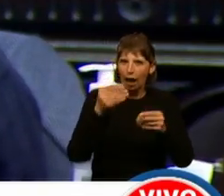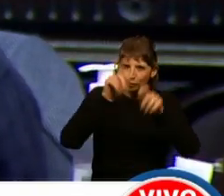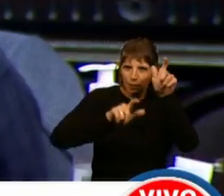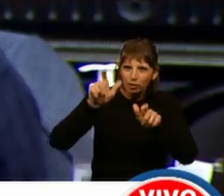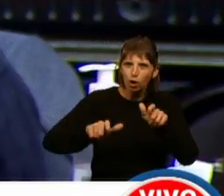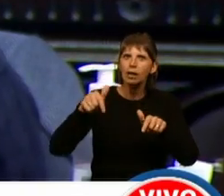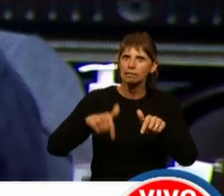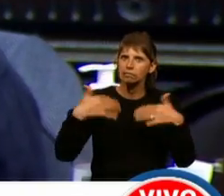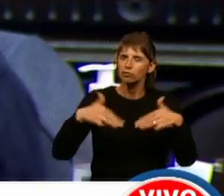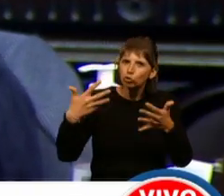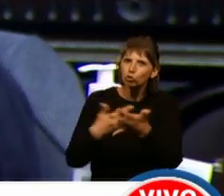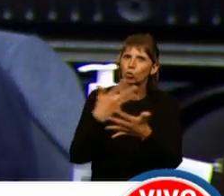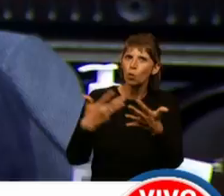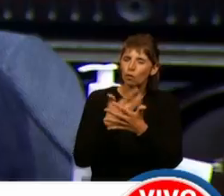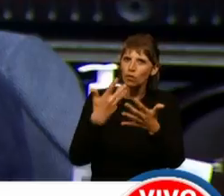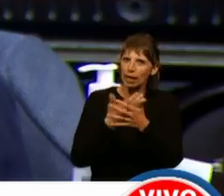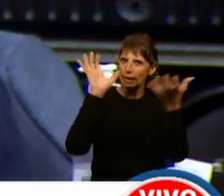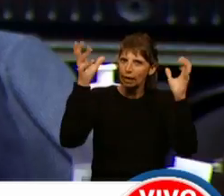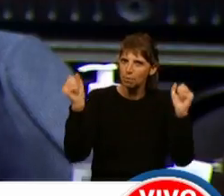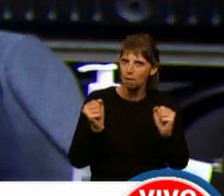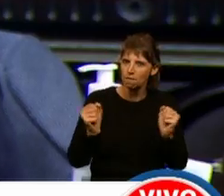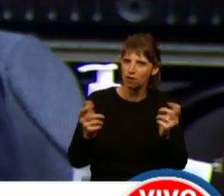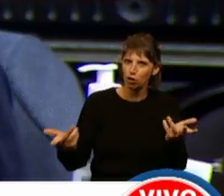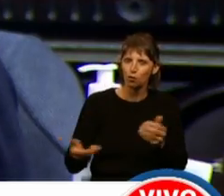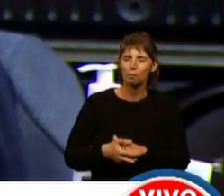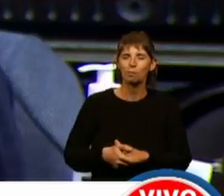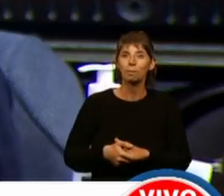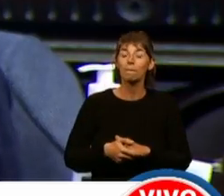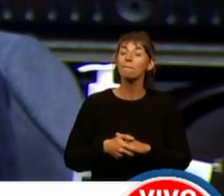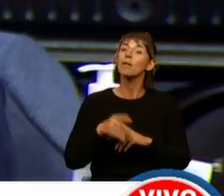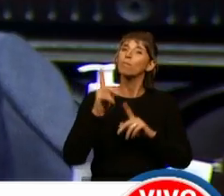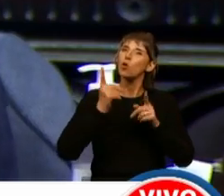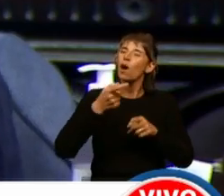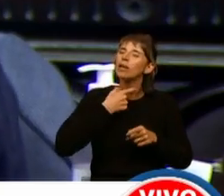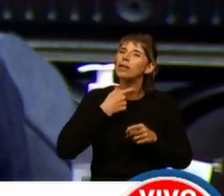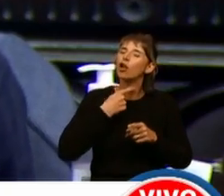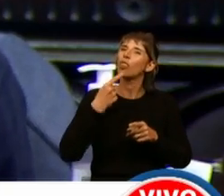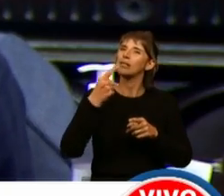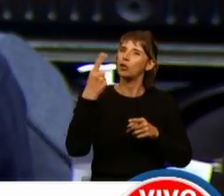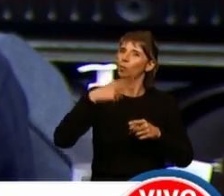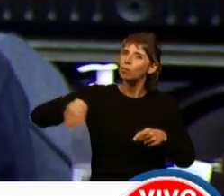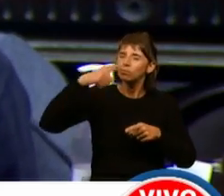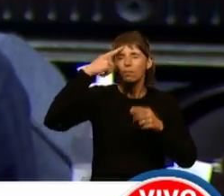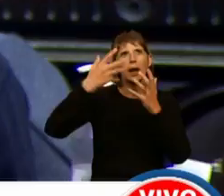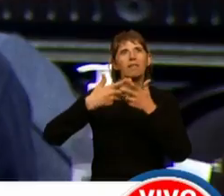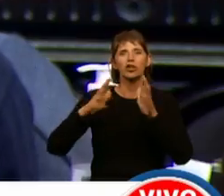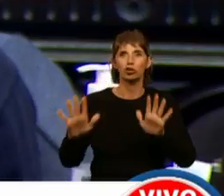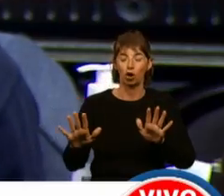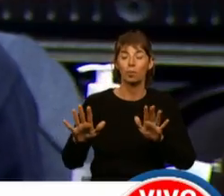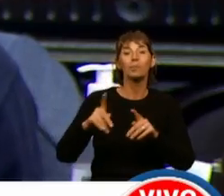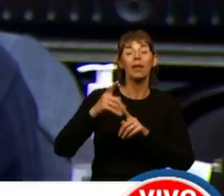circunstancias desfavorables en términos climáticos no ahora bien una reflexión señor presidente argentina importa